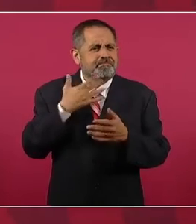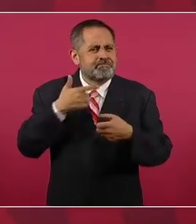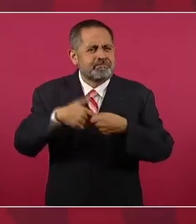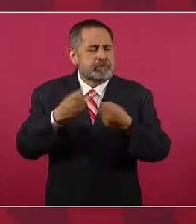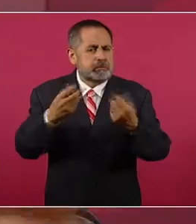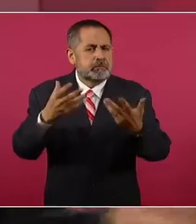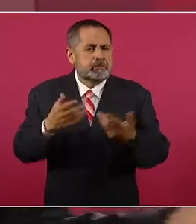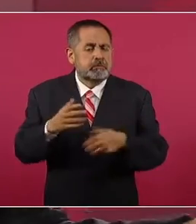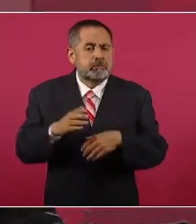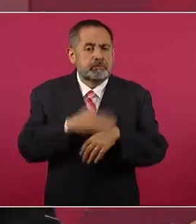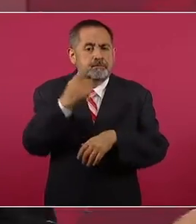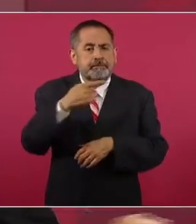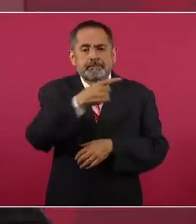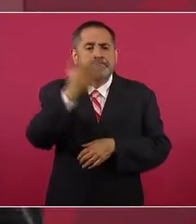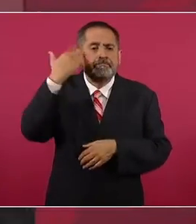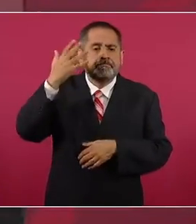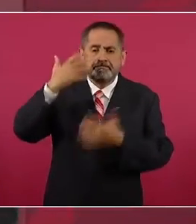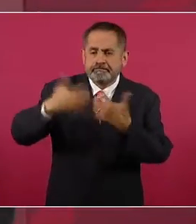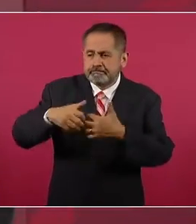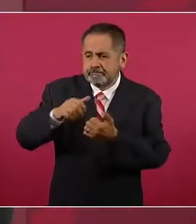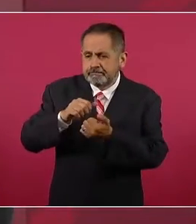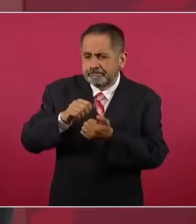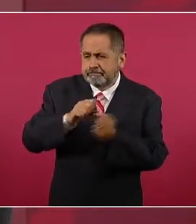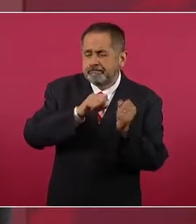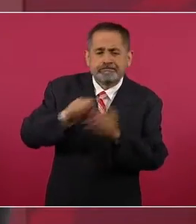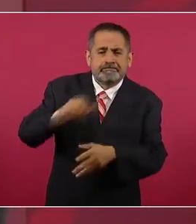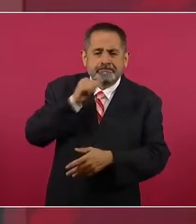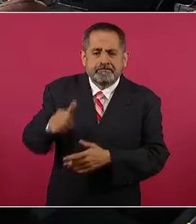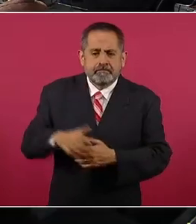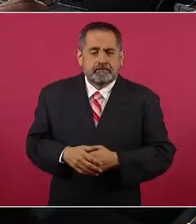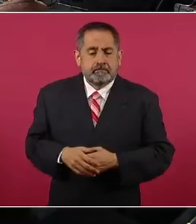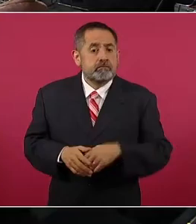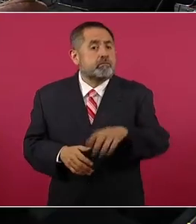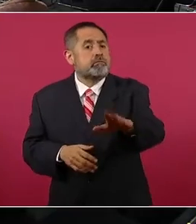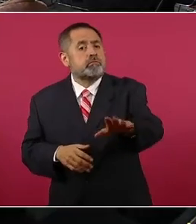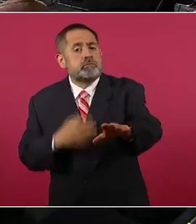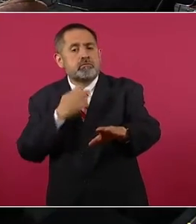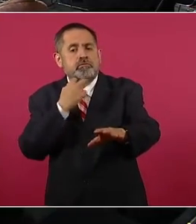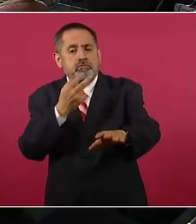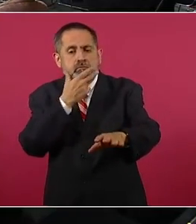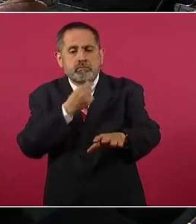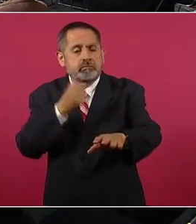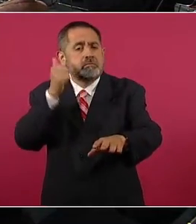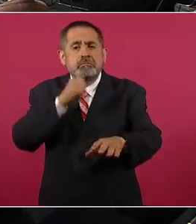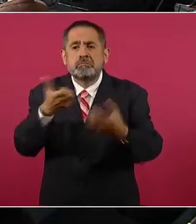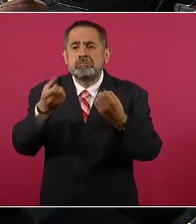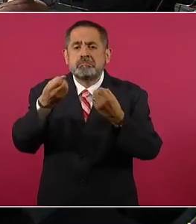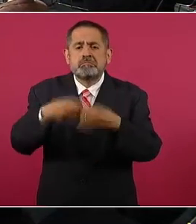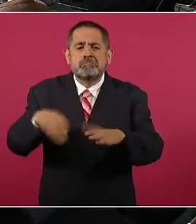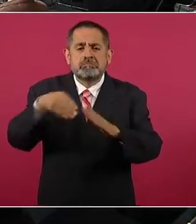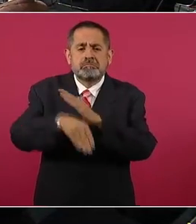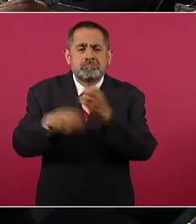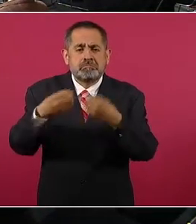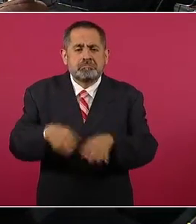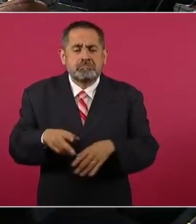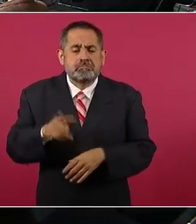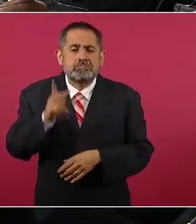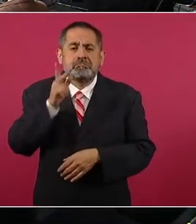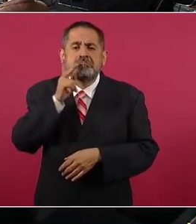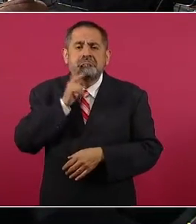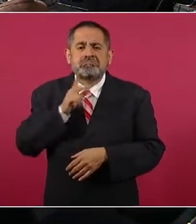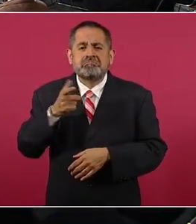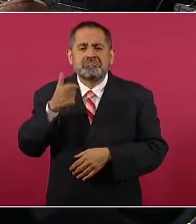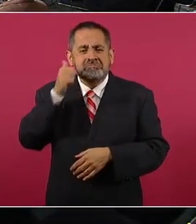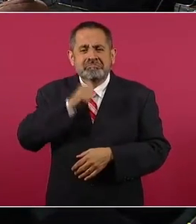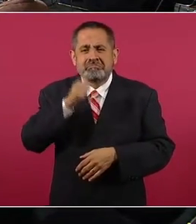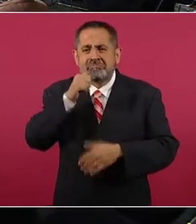porque se abandonaron las refinerías. Y siempre tenían pérdidas. La, sí, sí, pero además… Pemex Refinación siempre